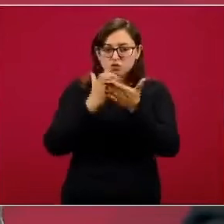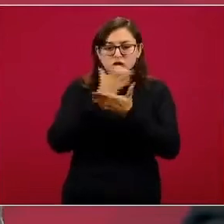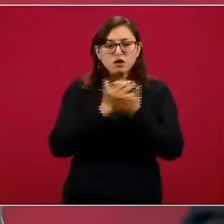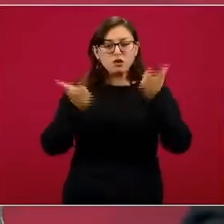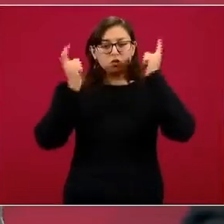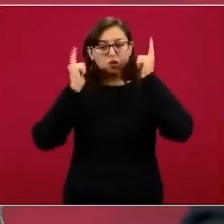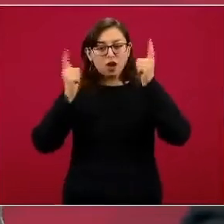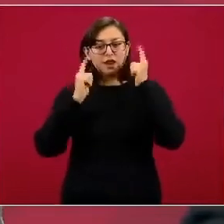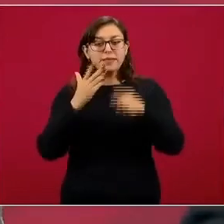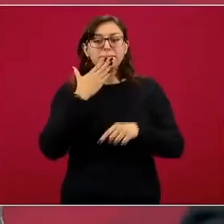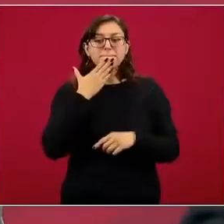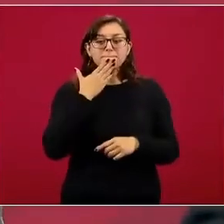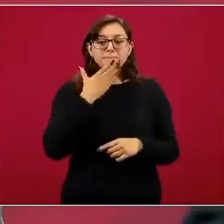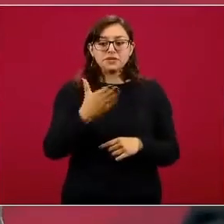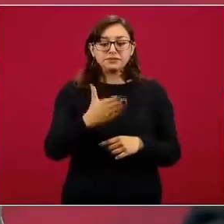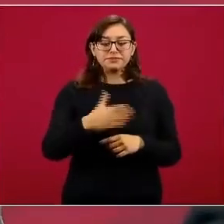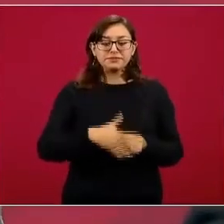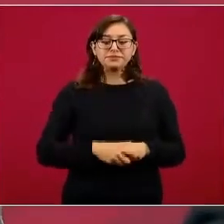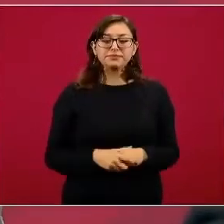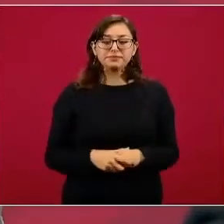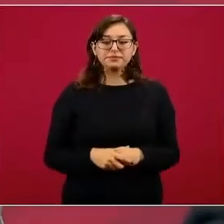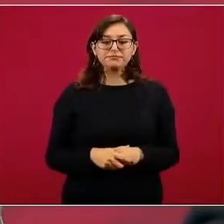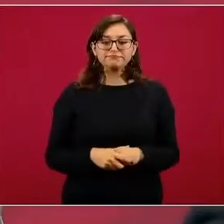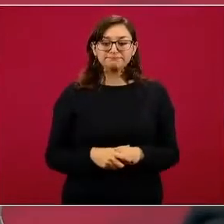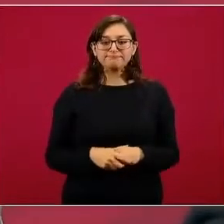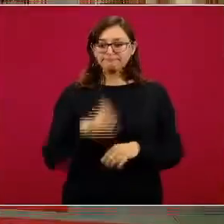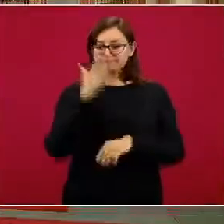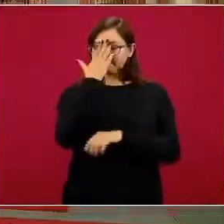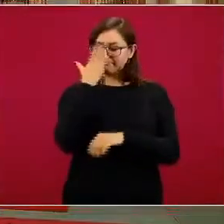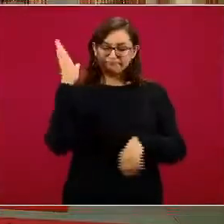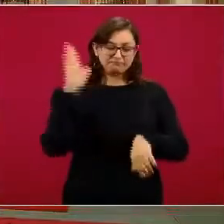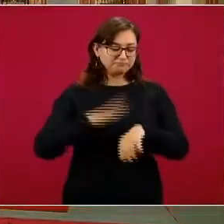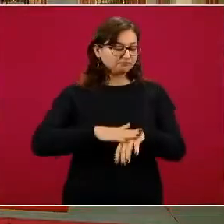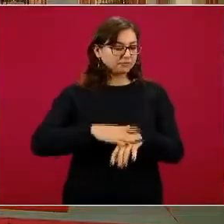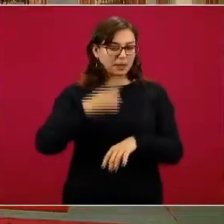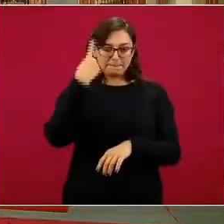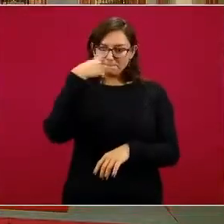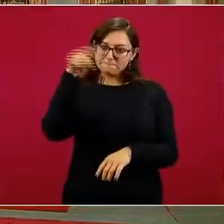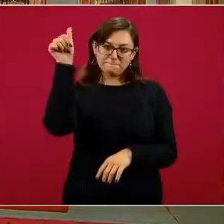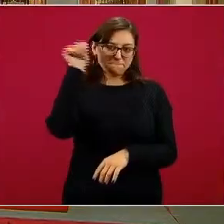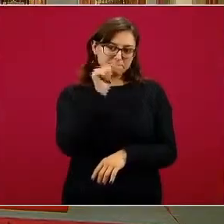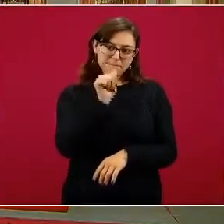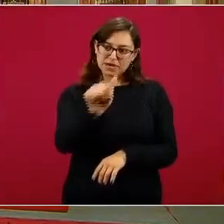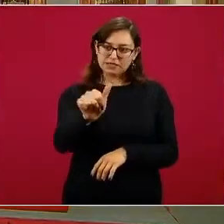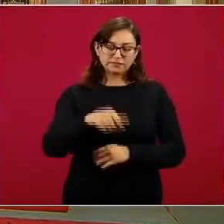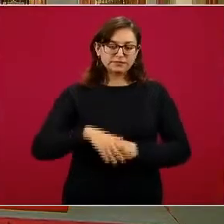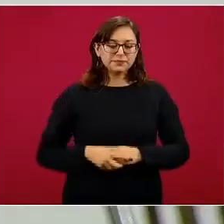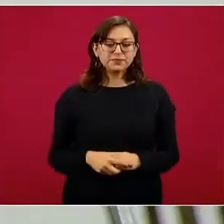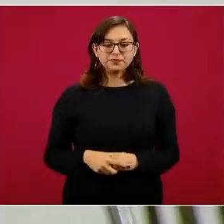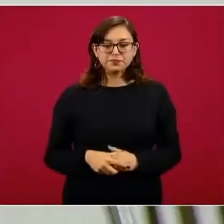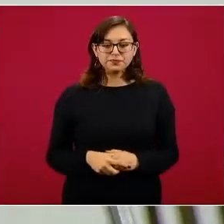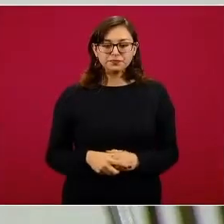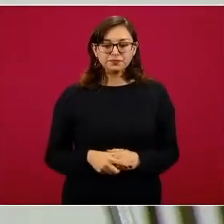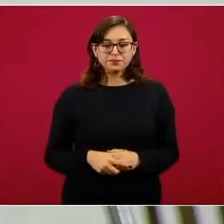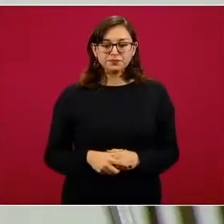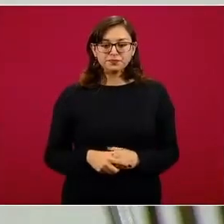recuperación, pues será un evento que estará siempre en nuestra memoria.